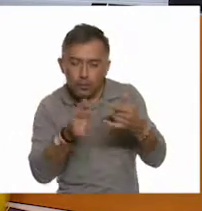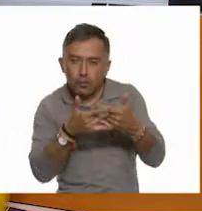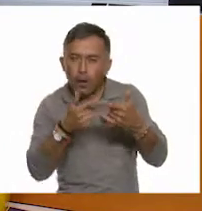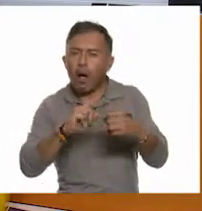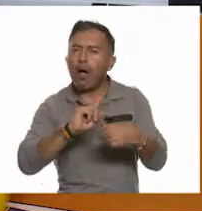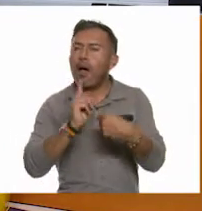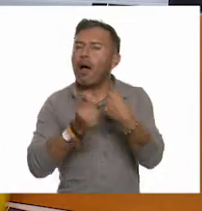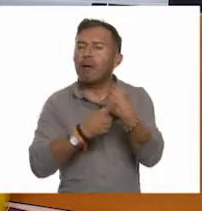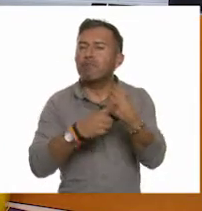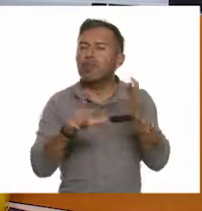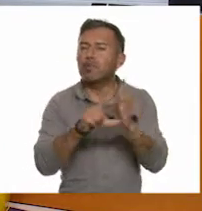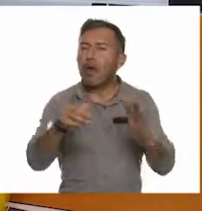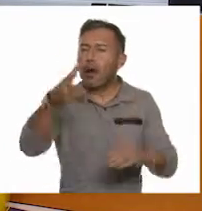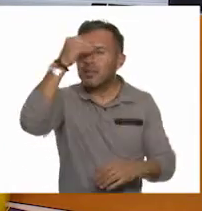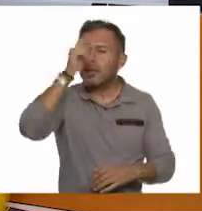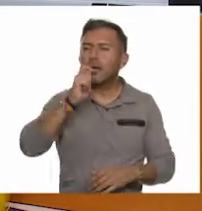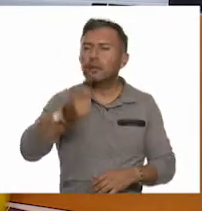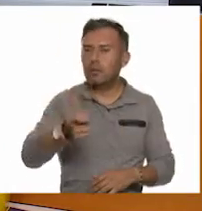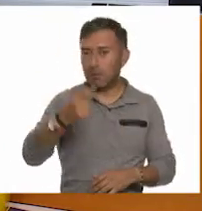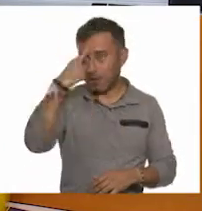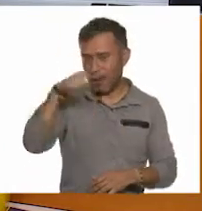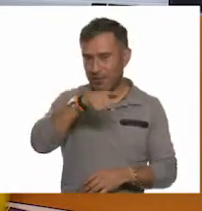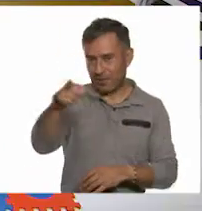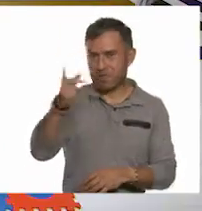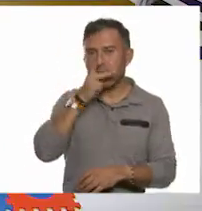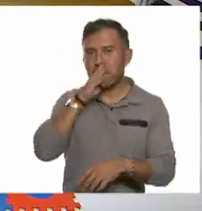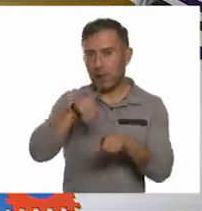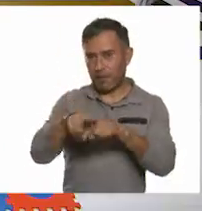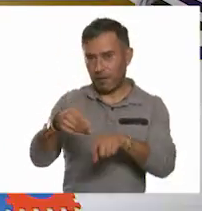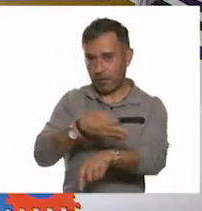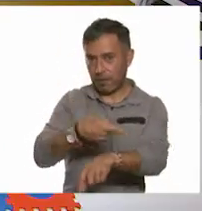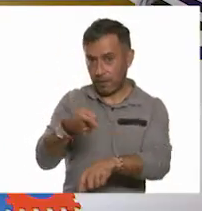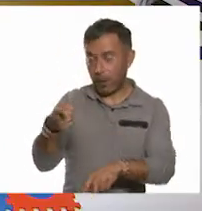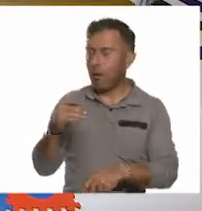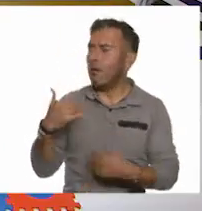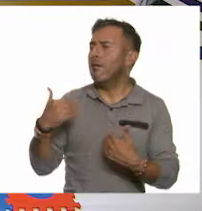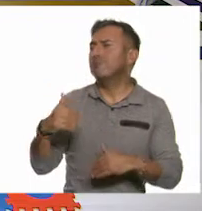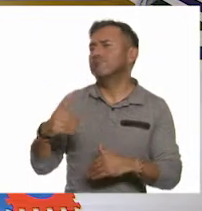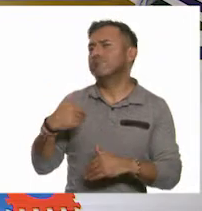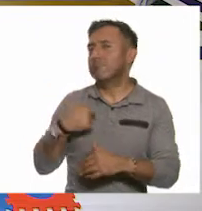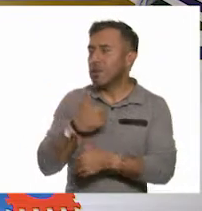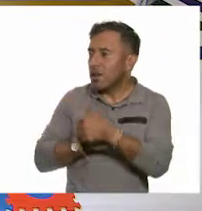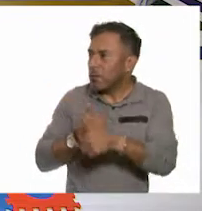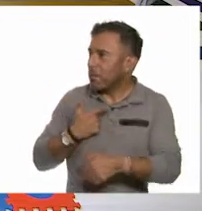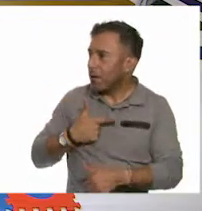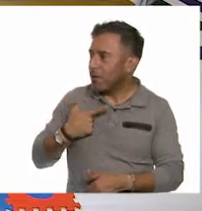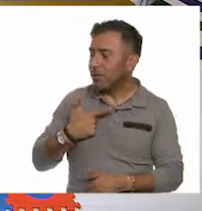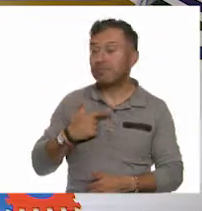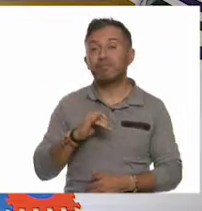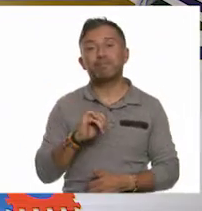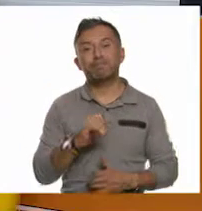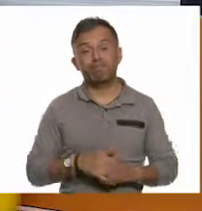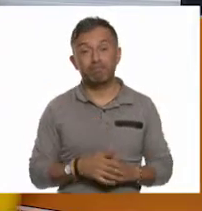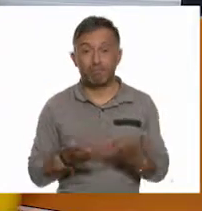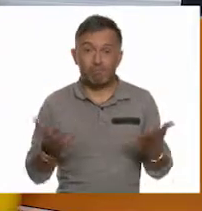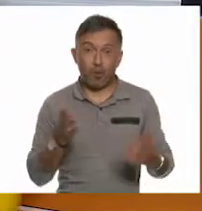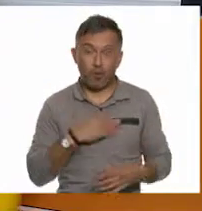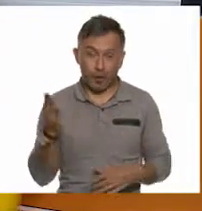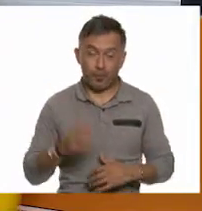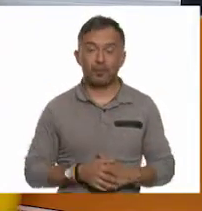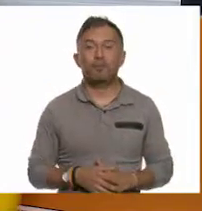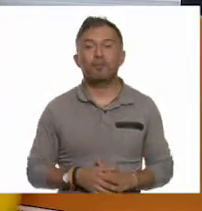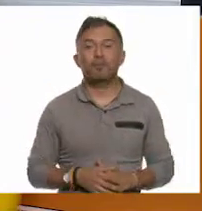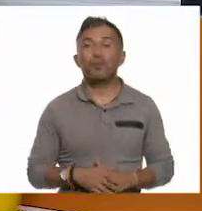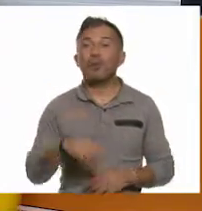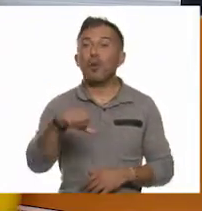deja este cuento a cada uno de sus familiares. Oh, me encanta el reto. Así es. Y pues bueno, muchas gracias